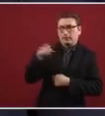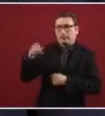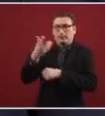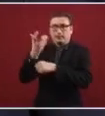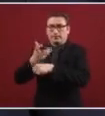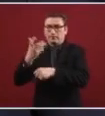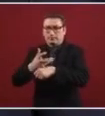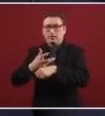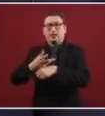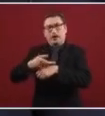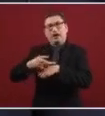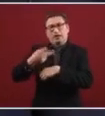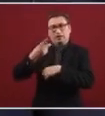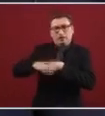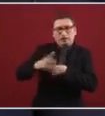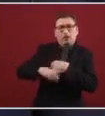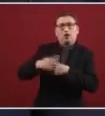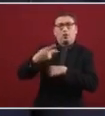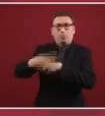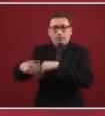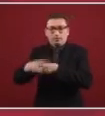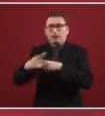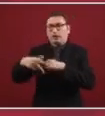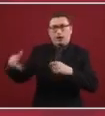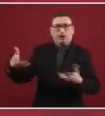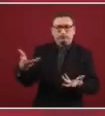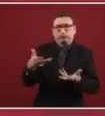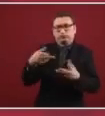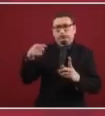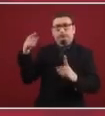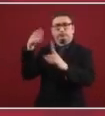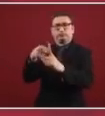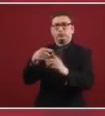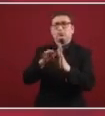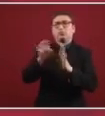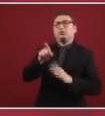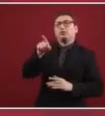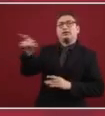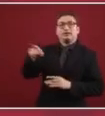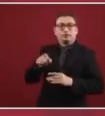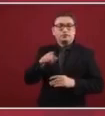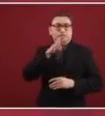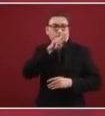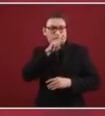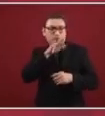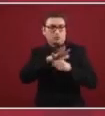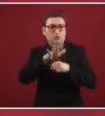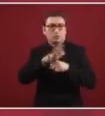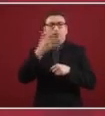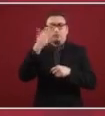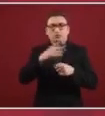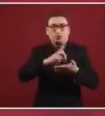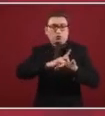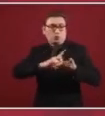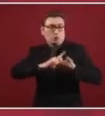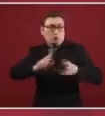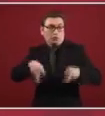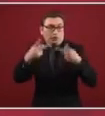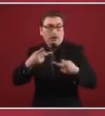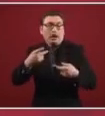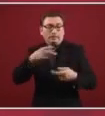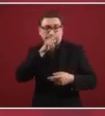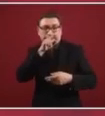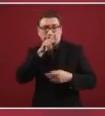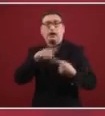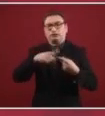A ellos les importa mucho lo del tráfico de drogas, nosotros también.